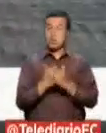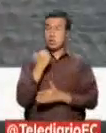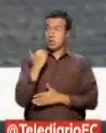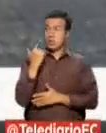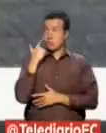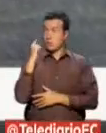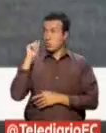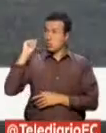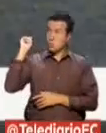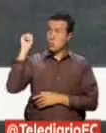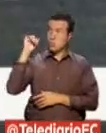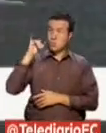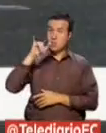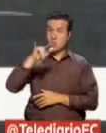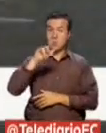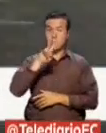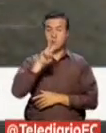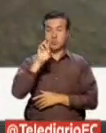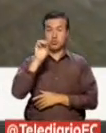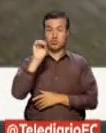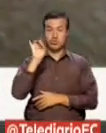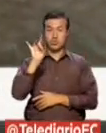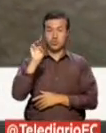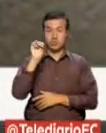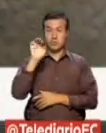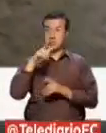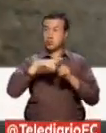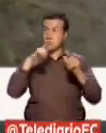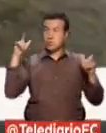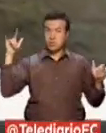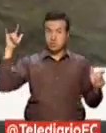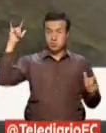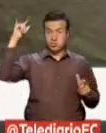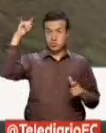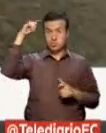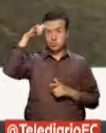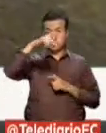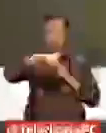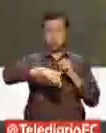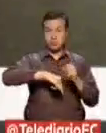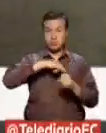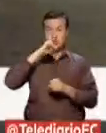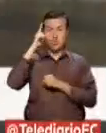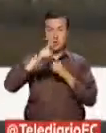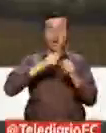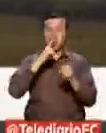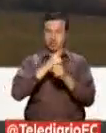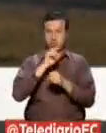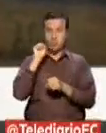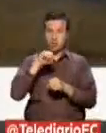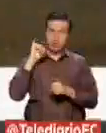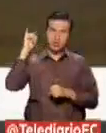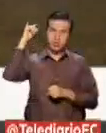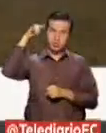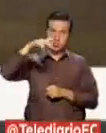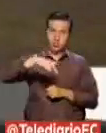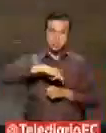Duo tendrá un ancho de 28 metros y podrá permanecer en la estratosfera hasta por un año.